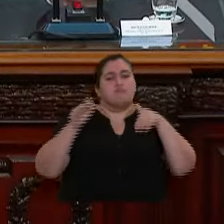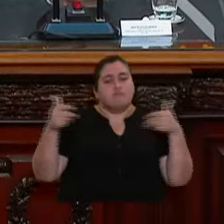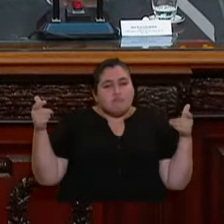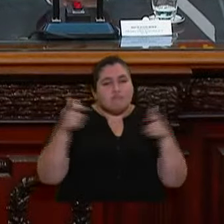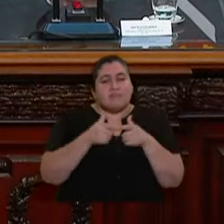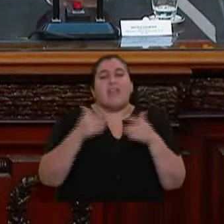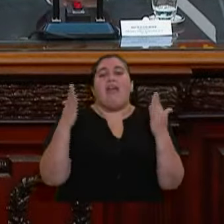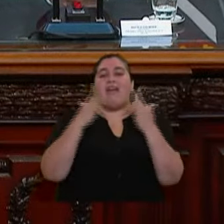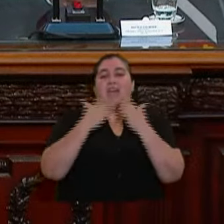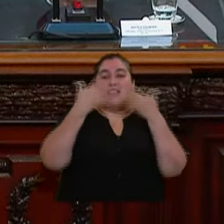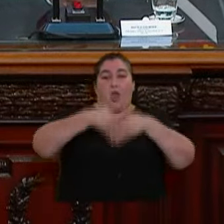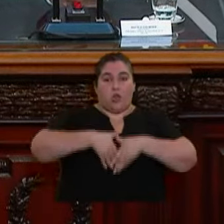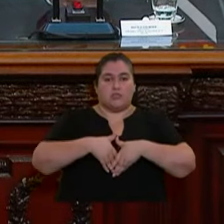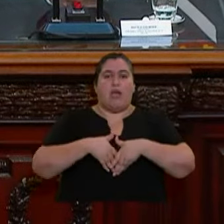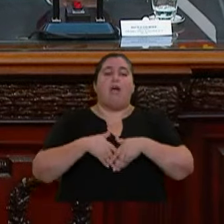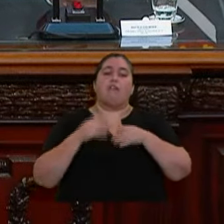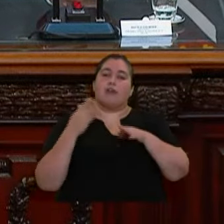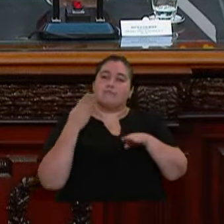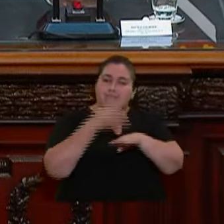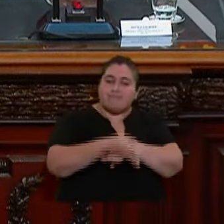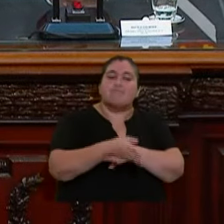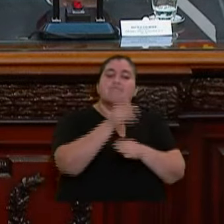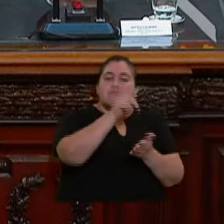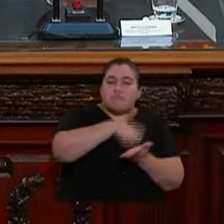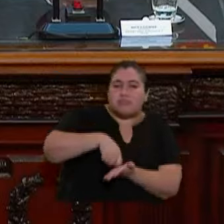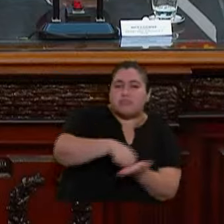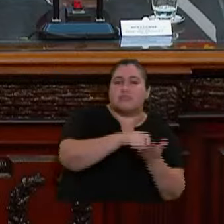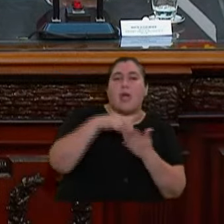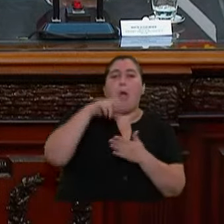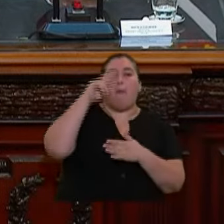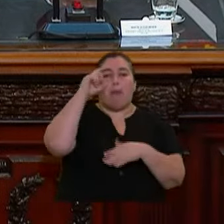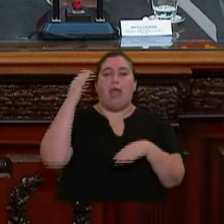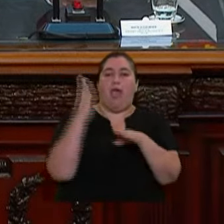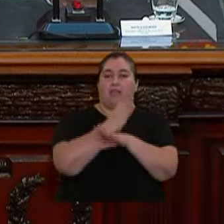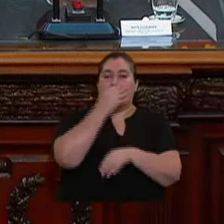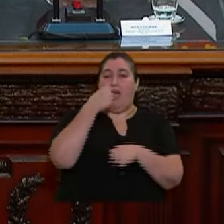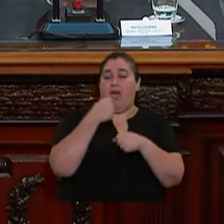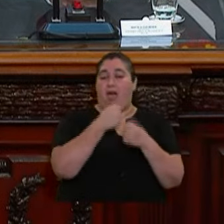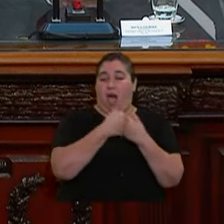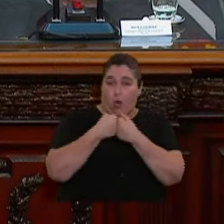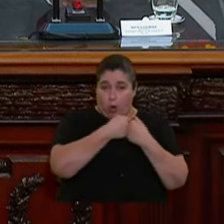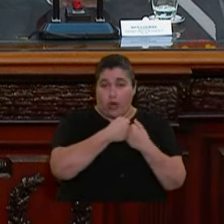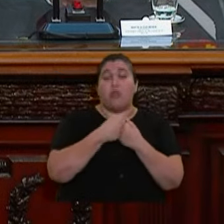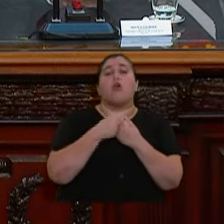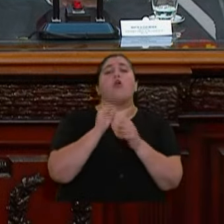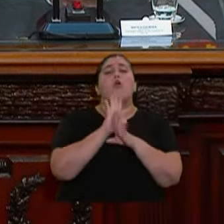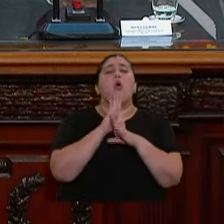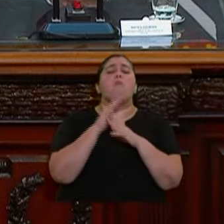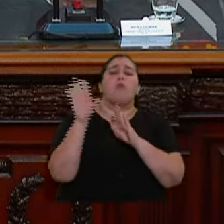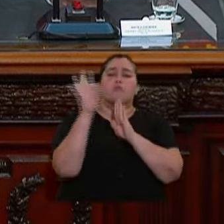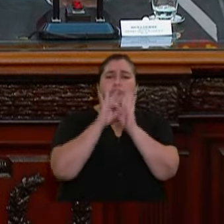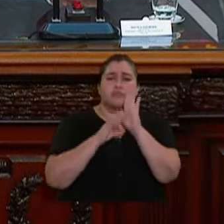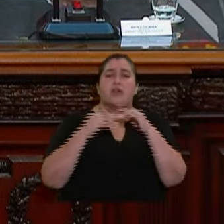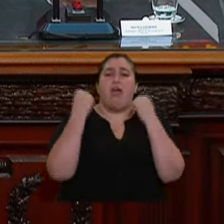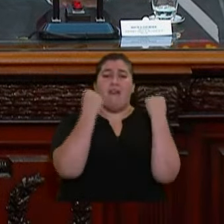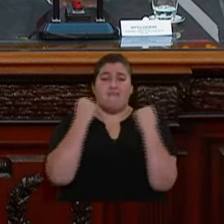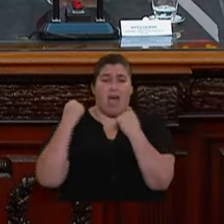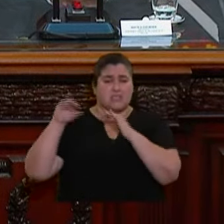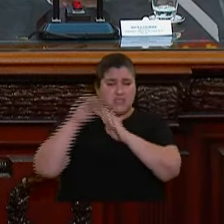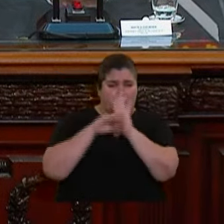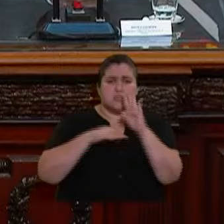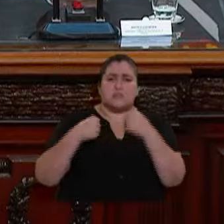Casa Rosada para firmar un preacuerdo y sancionar tanto la ley bases como un paquete de alivio fiscal para las